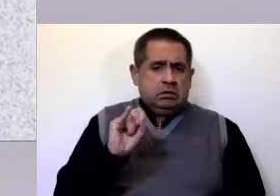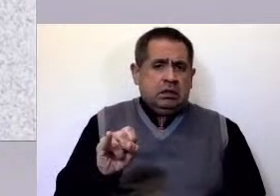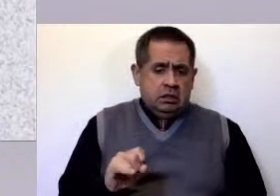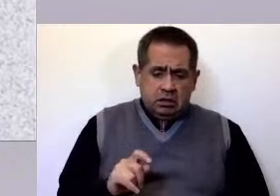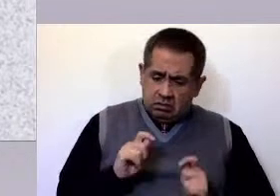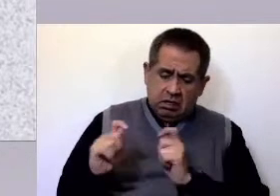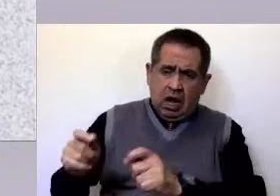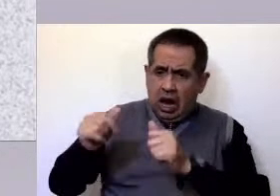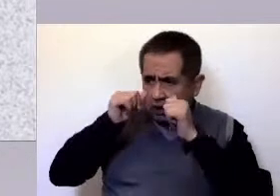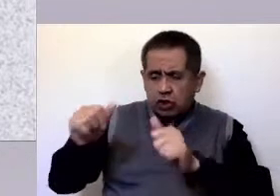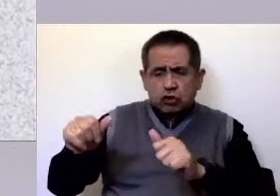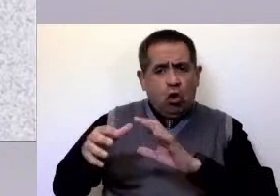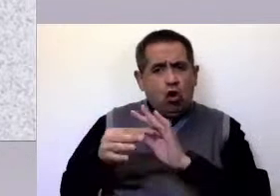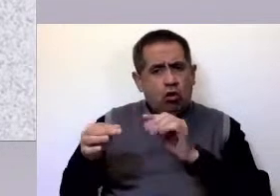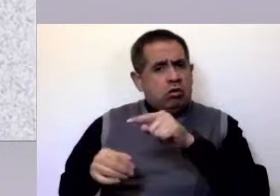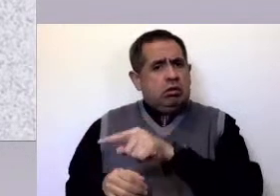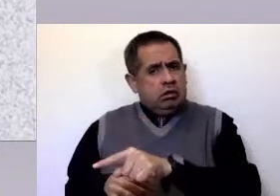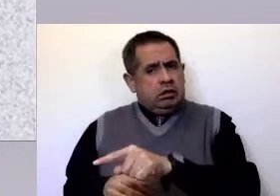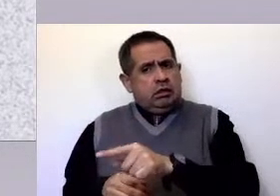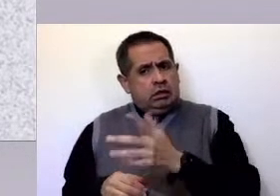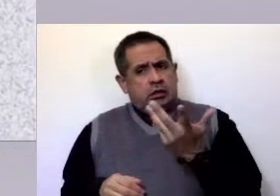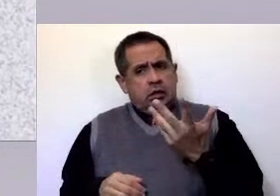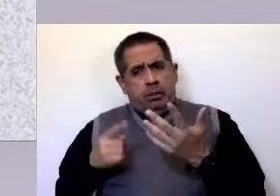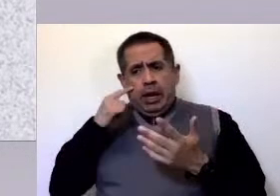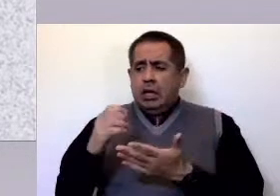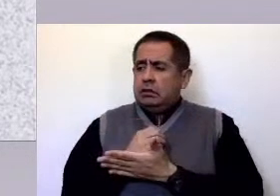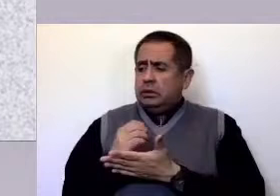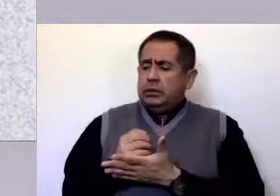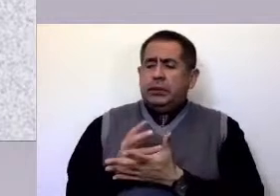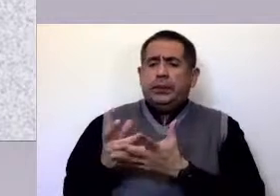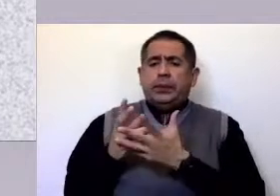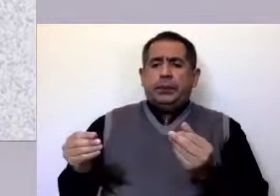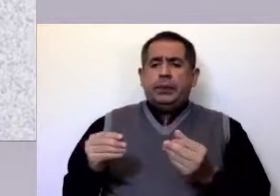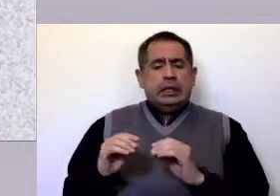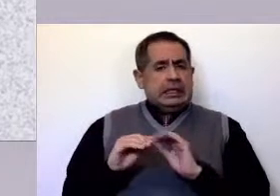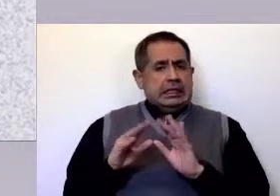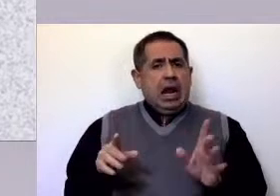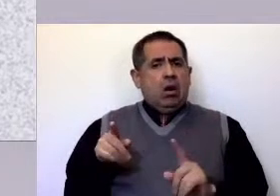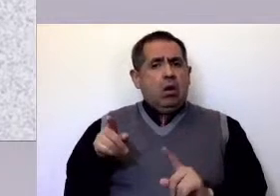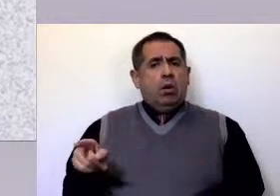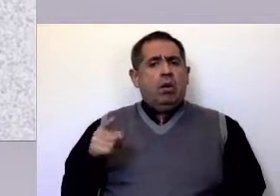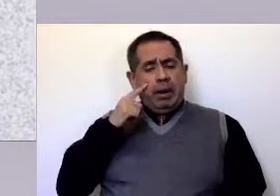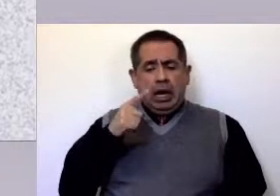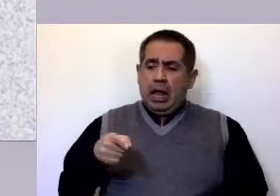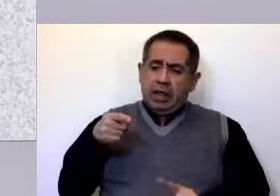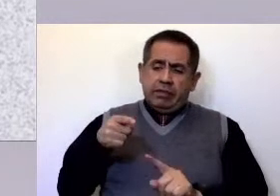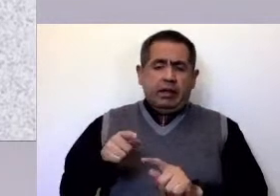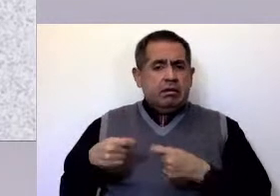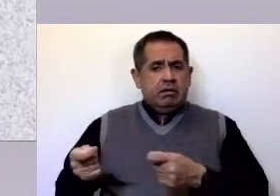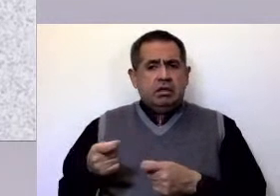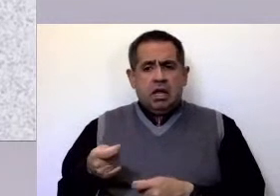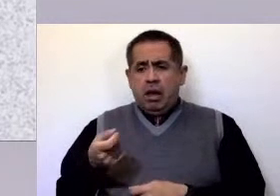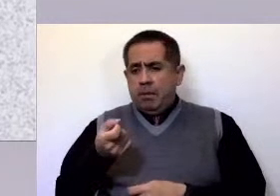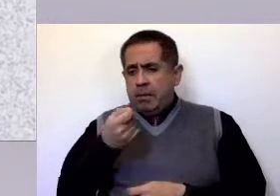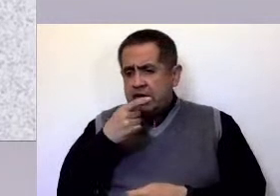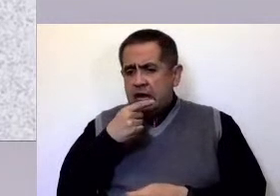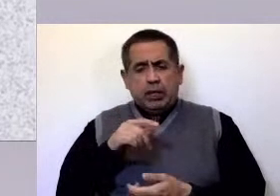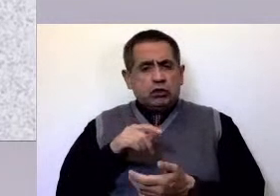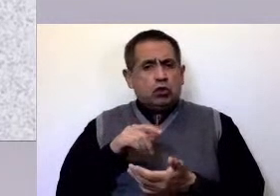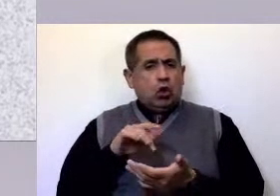la atención médica que en su actividad curativa incluye desde luego la aplicación de los medicamentos básicos